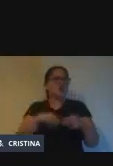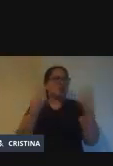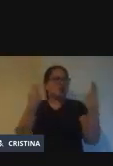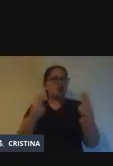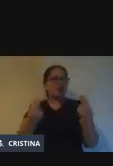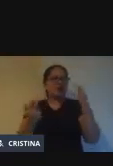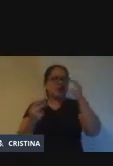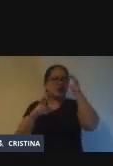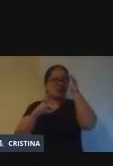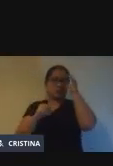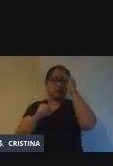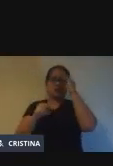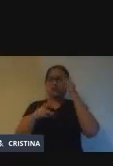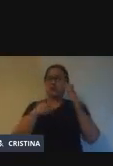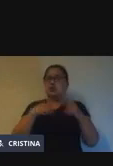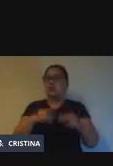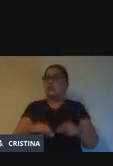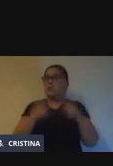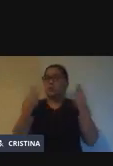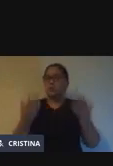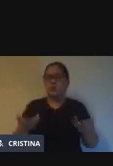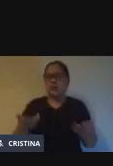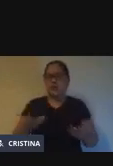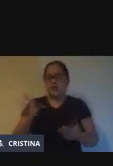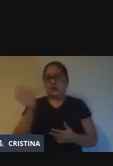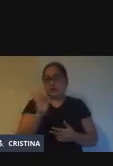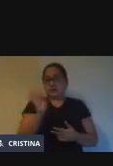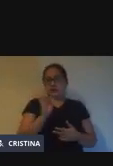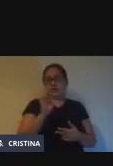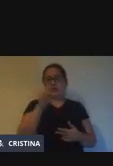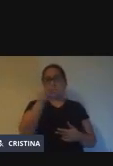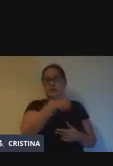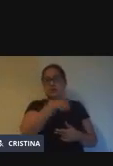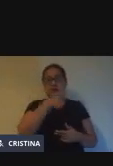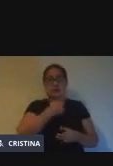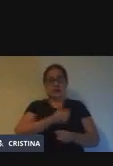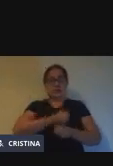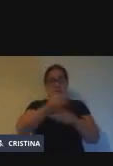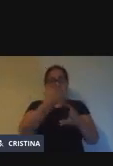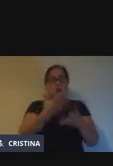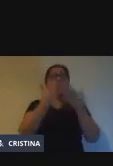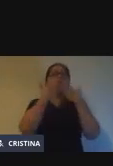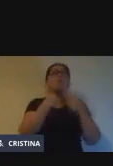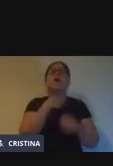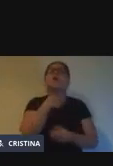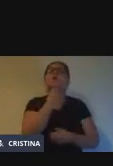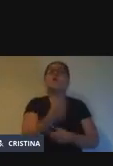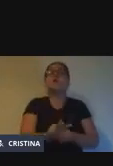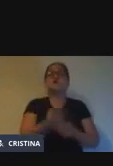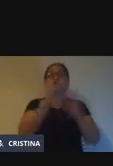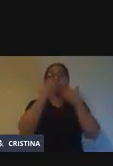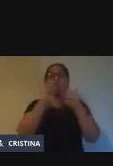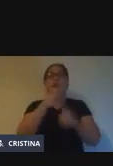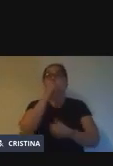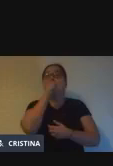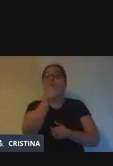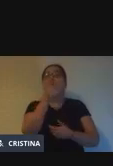escape. Y si no se hace a través de la voz, si no se usa la